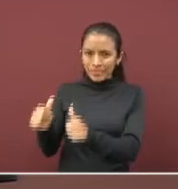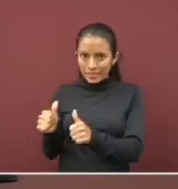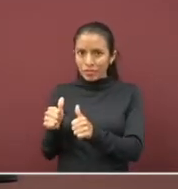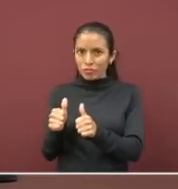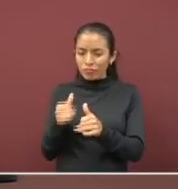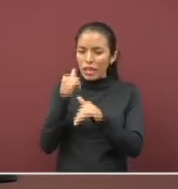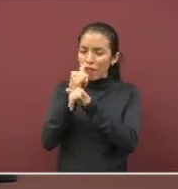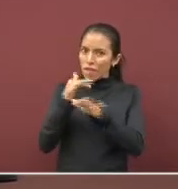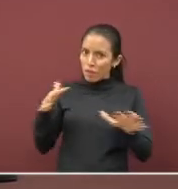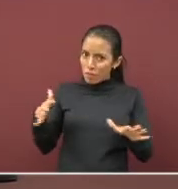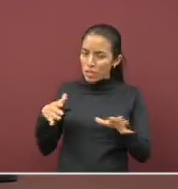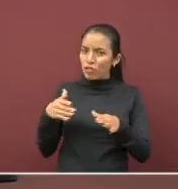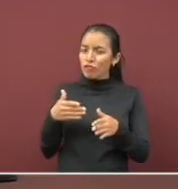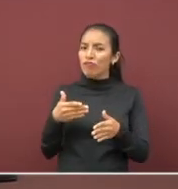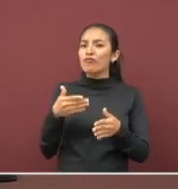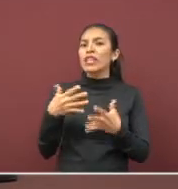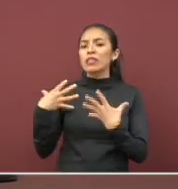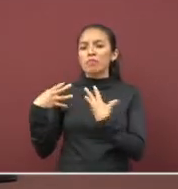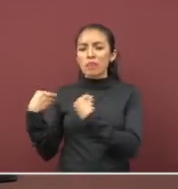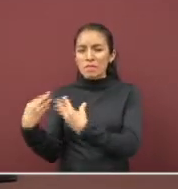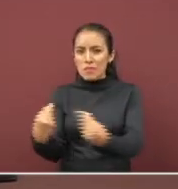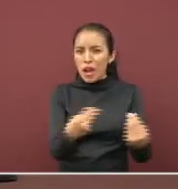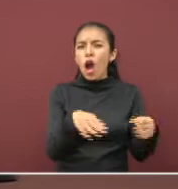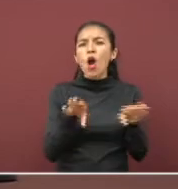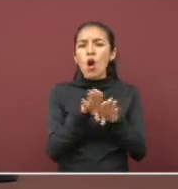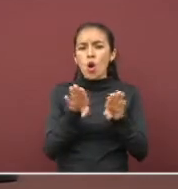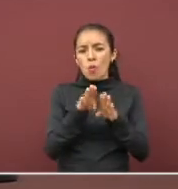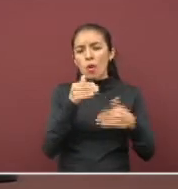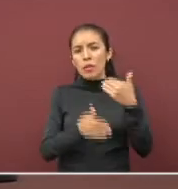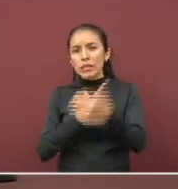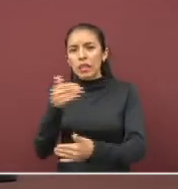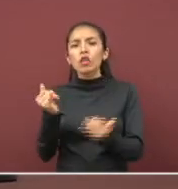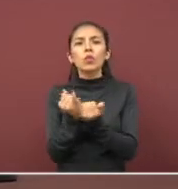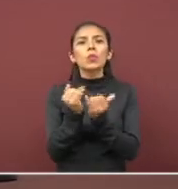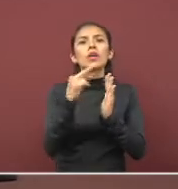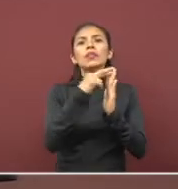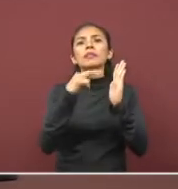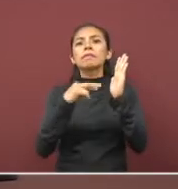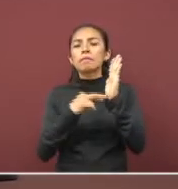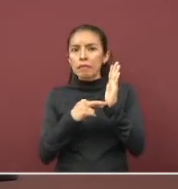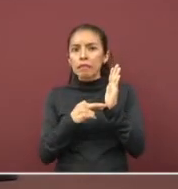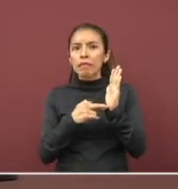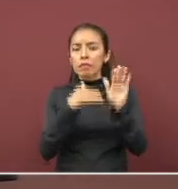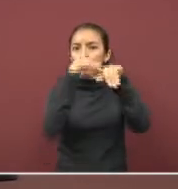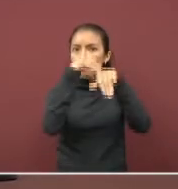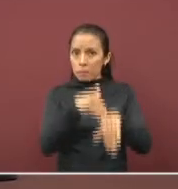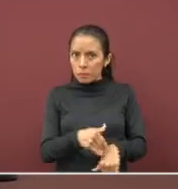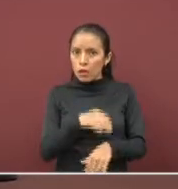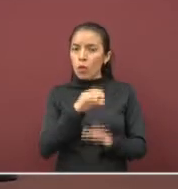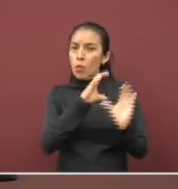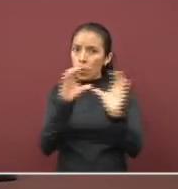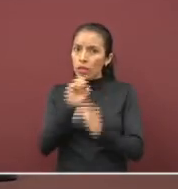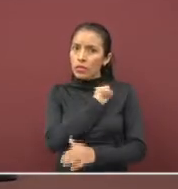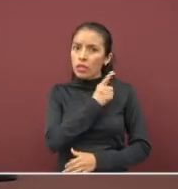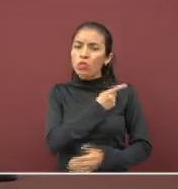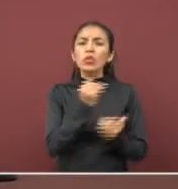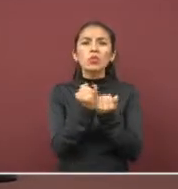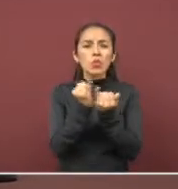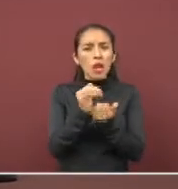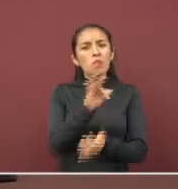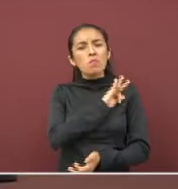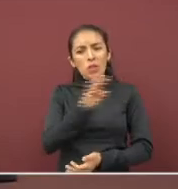epidemiológica y las medidas de protección sanitaria además pedirles que compartan esta información que es de gran